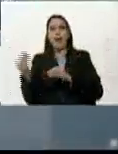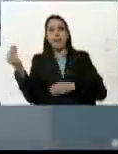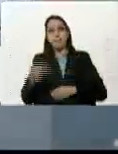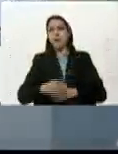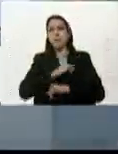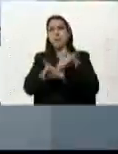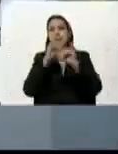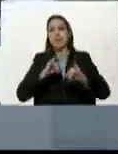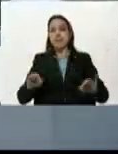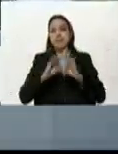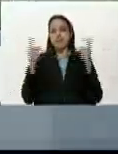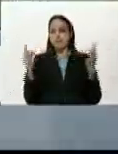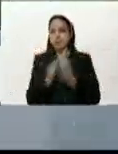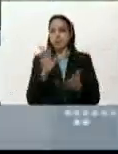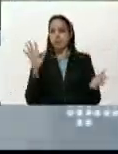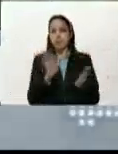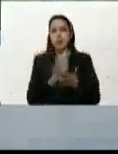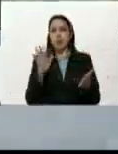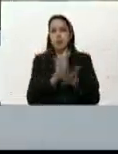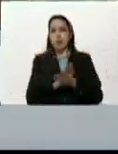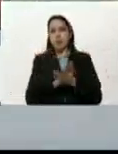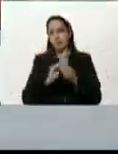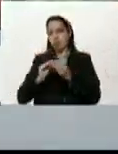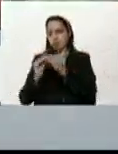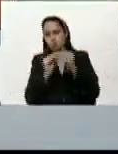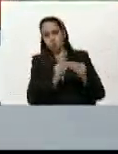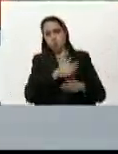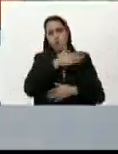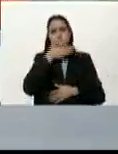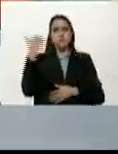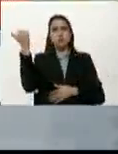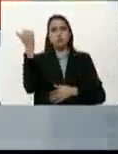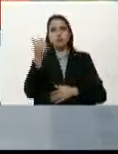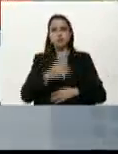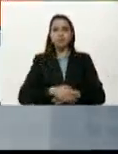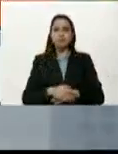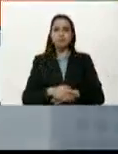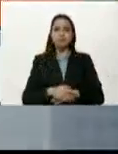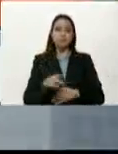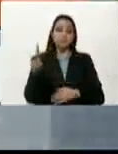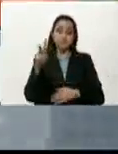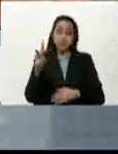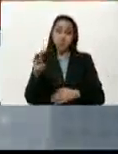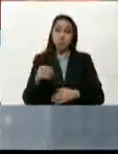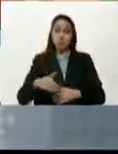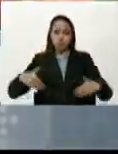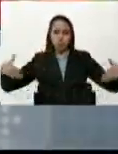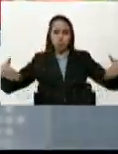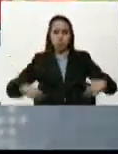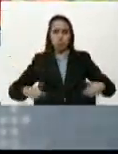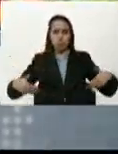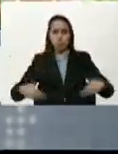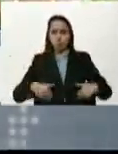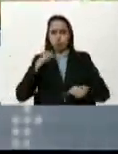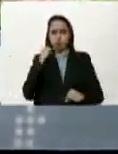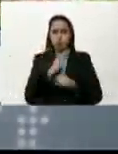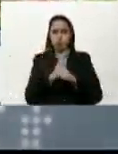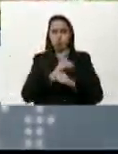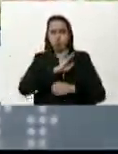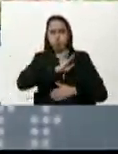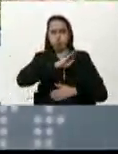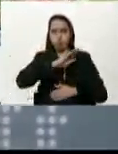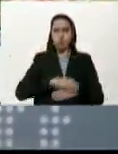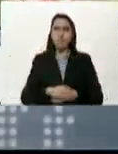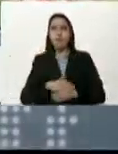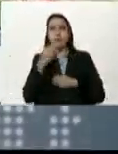felicidad más estabilidad más recuperación recuperar a venezuela con músculo propio con trabajo propio con